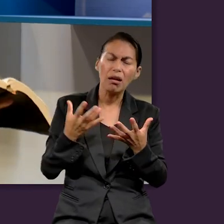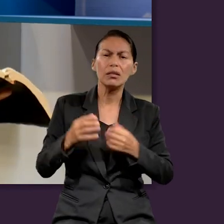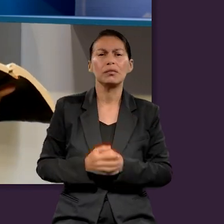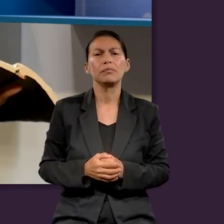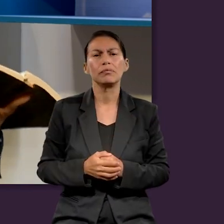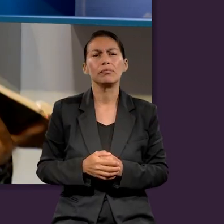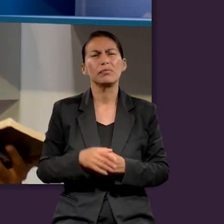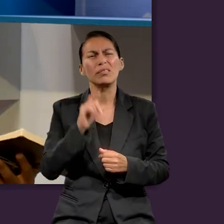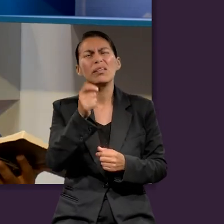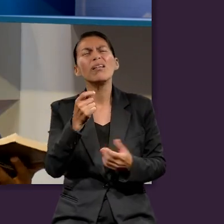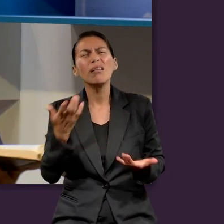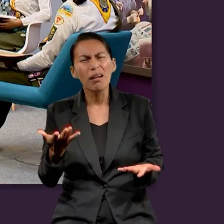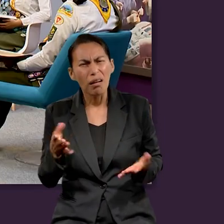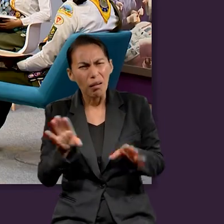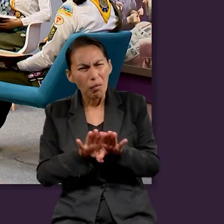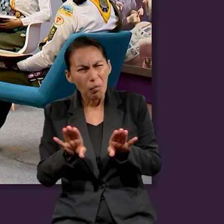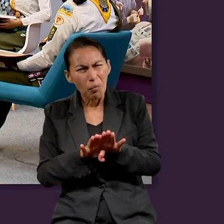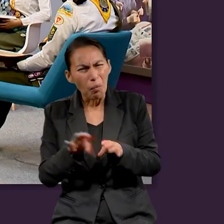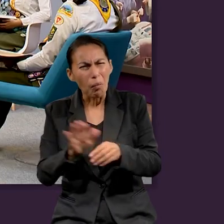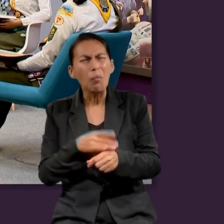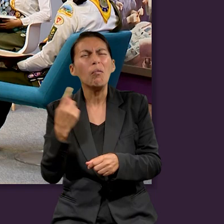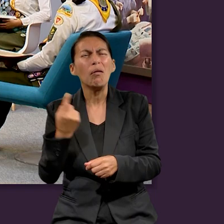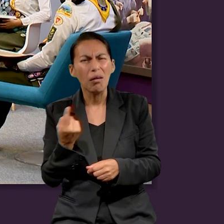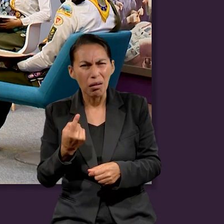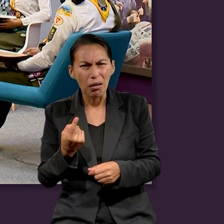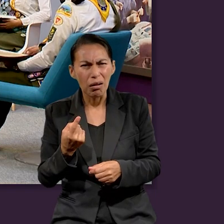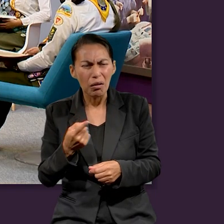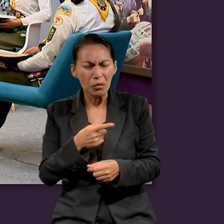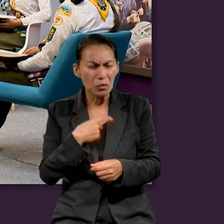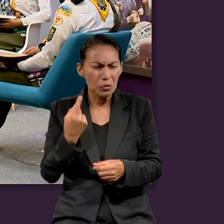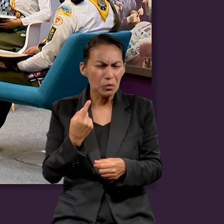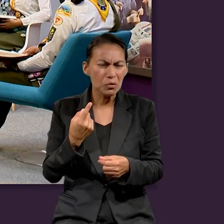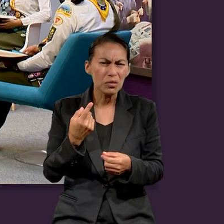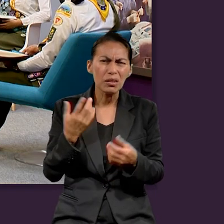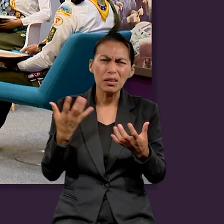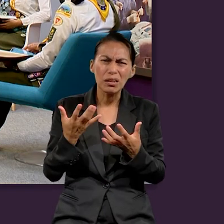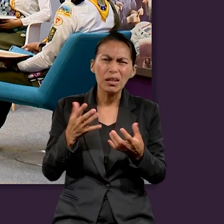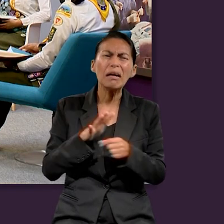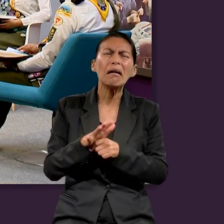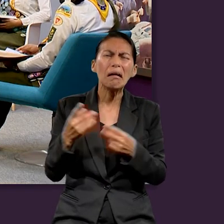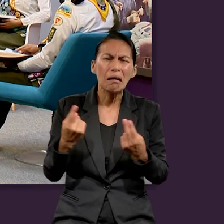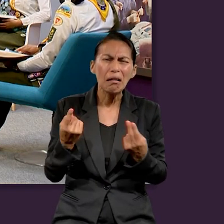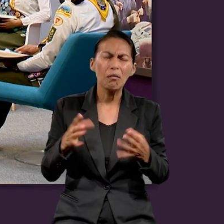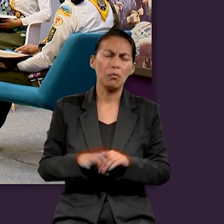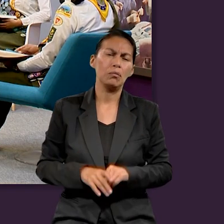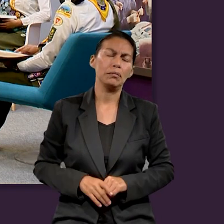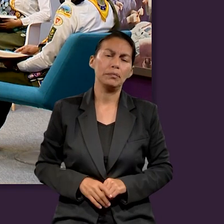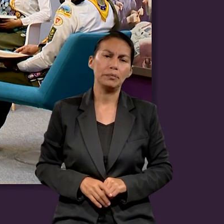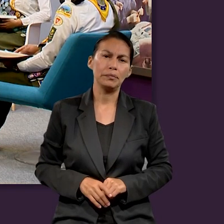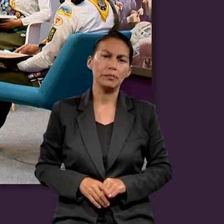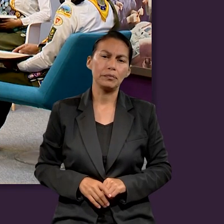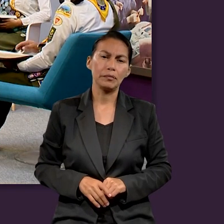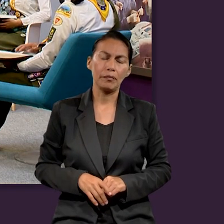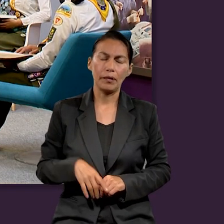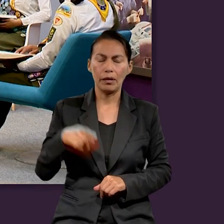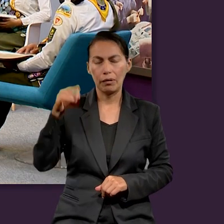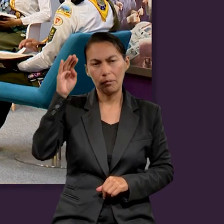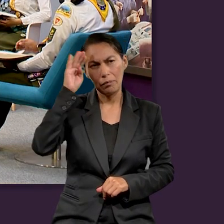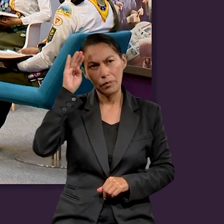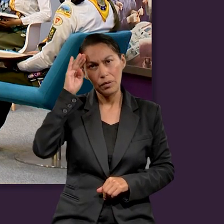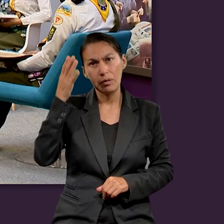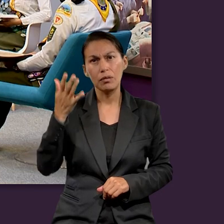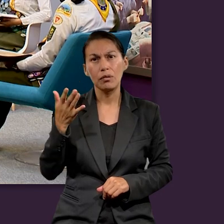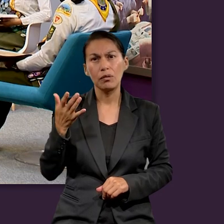Pero cómo Y por qué qué qué Cuál es nuestro papel en esta lucha